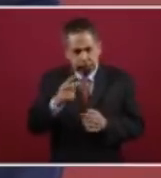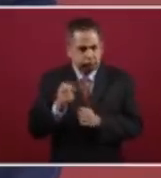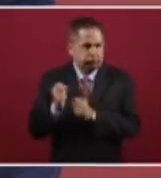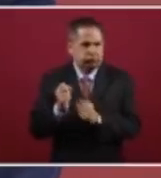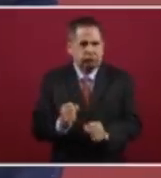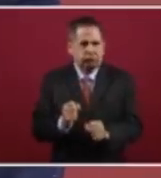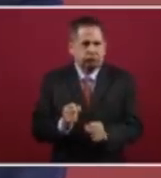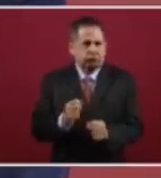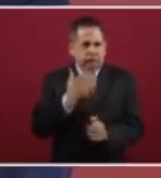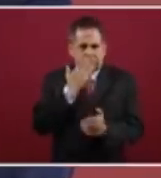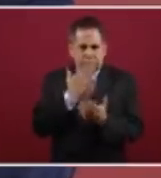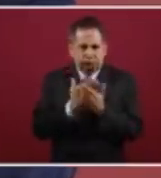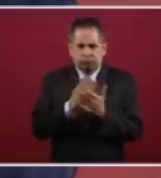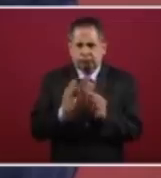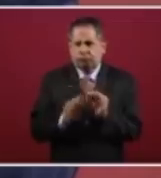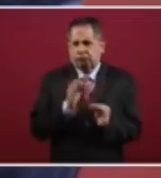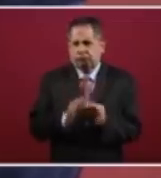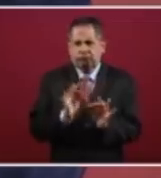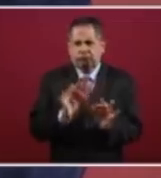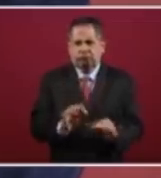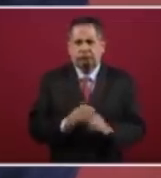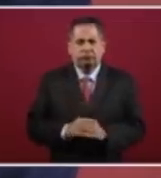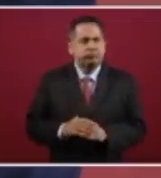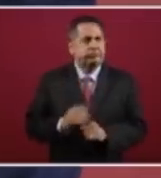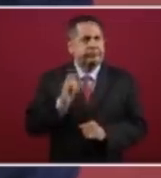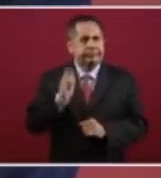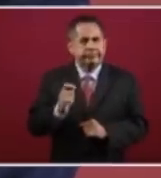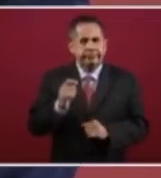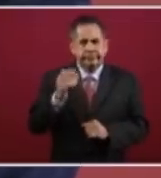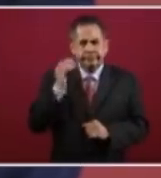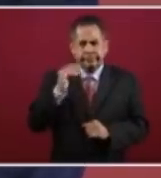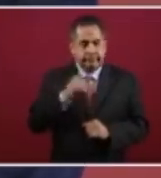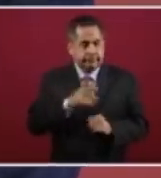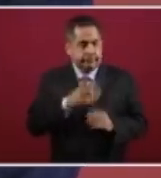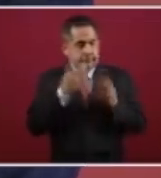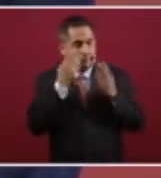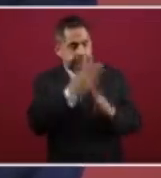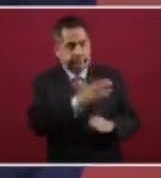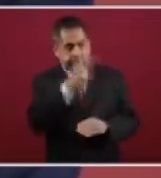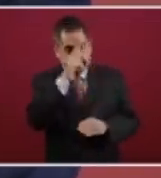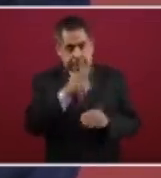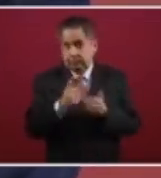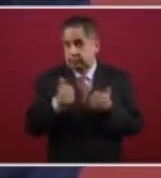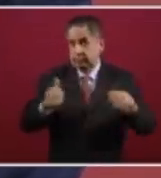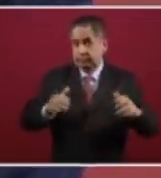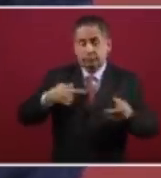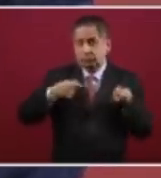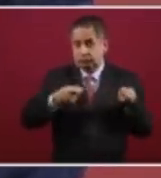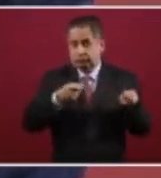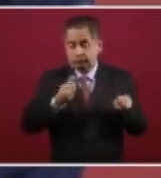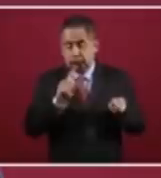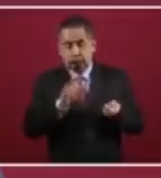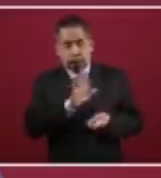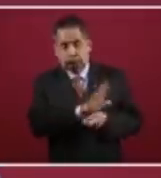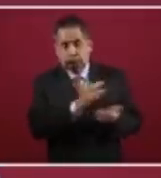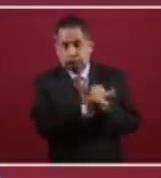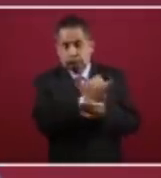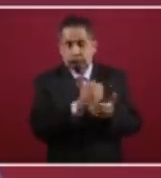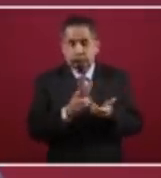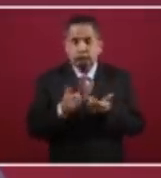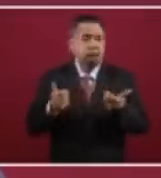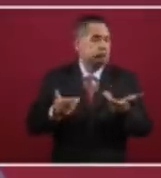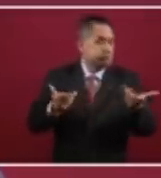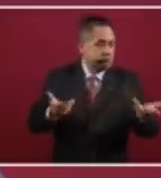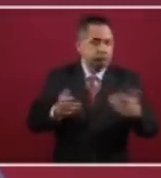consolidada, fuerte. Estoy hablando de una institución autónoma, independiente. Entonces, lo del